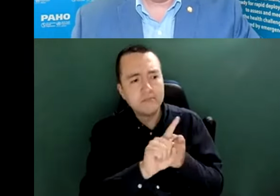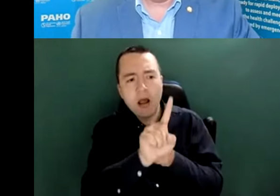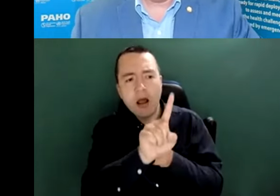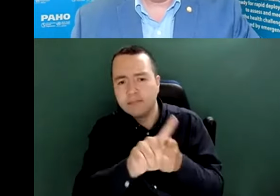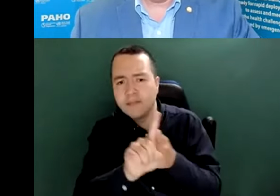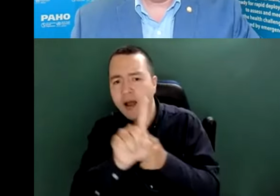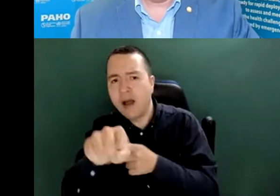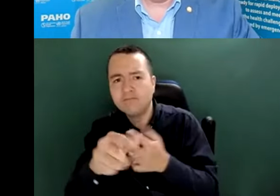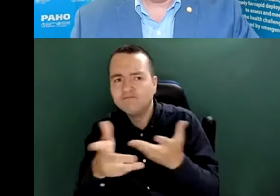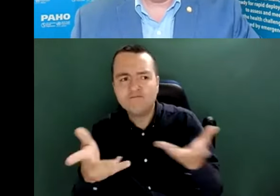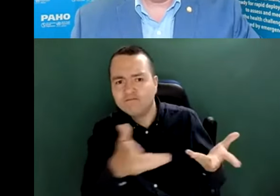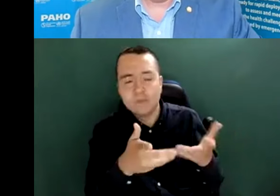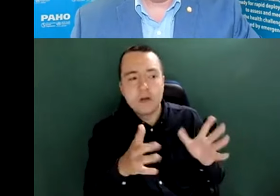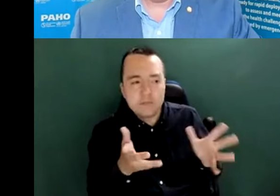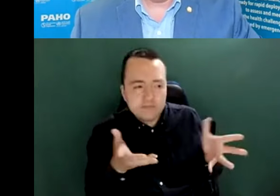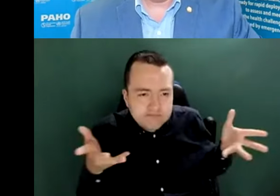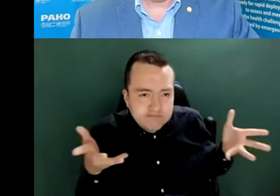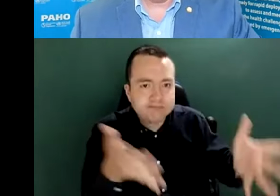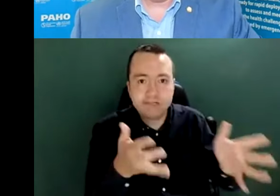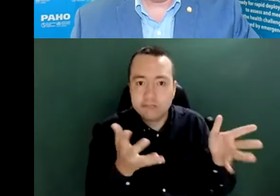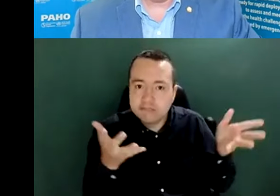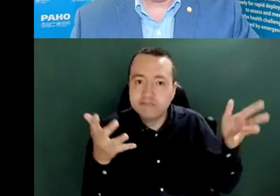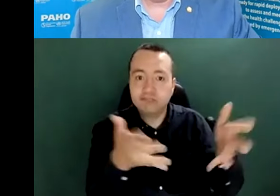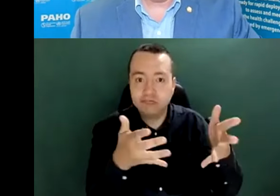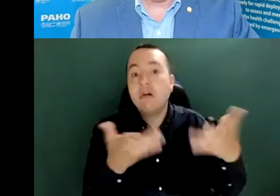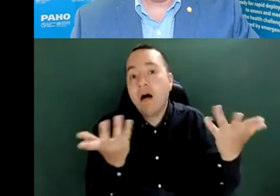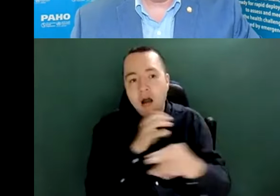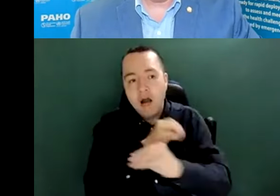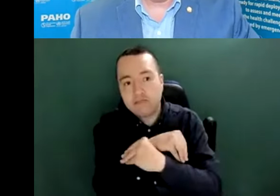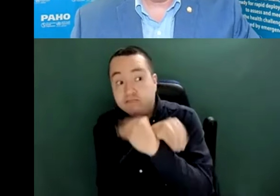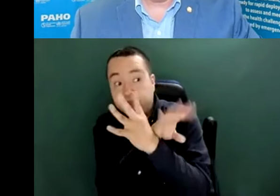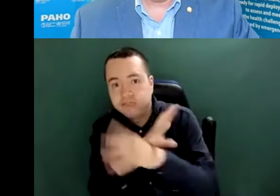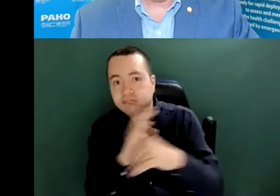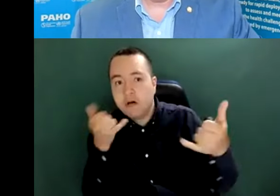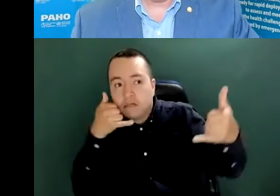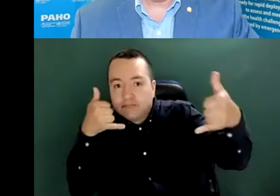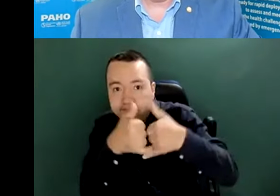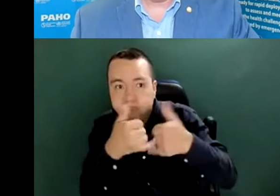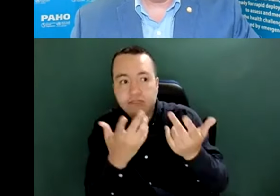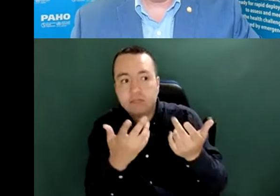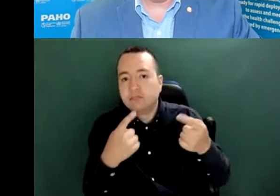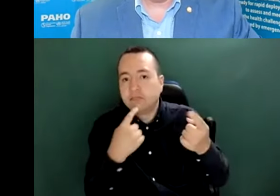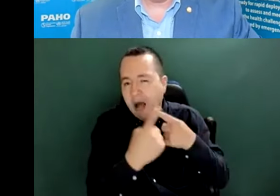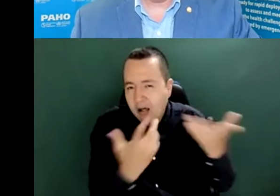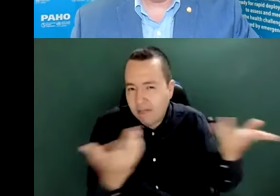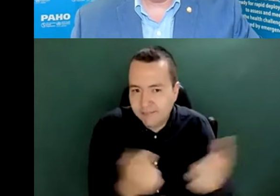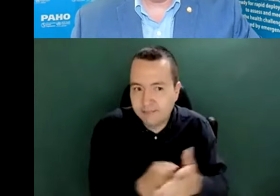registros que encontramos, 200 fueron tamizados por relevancia. Para migración,